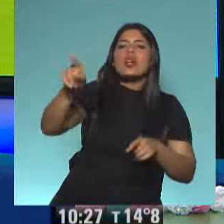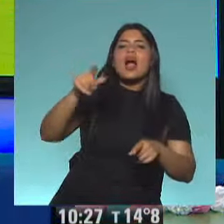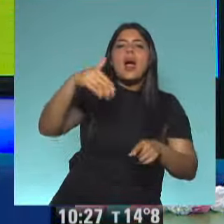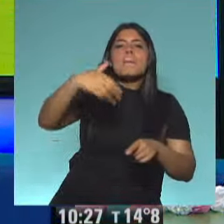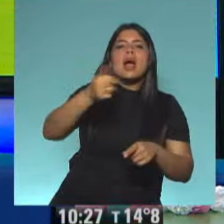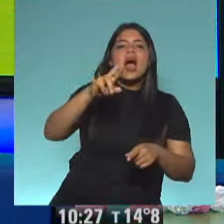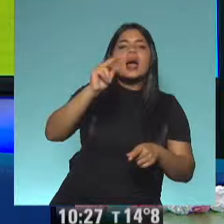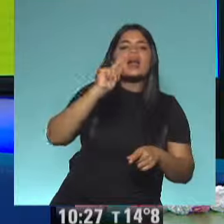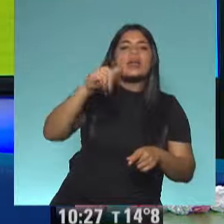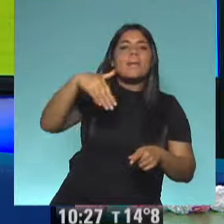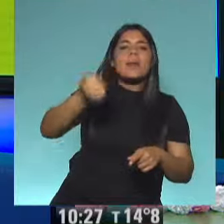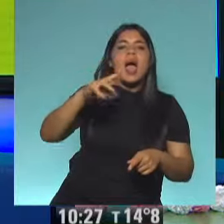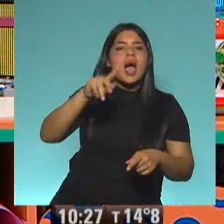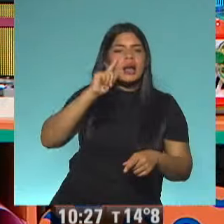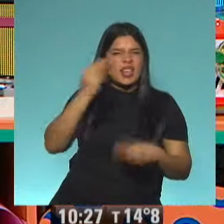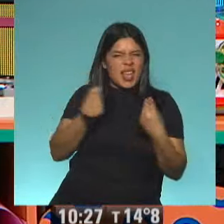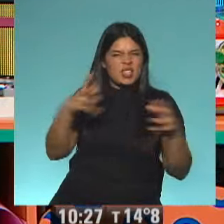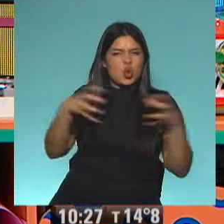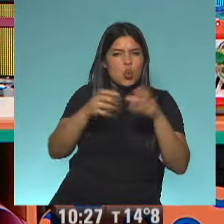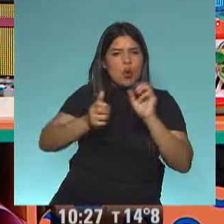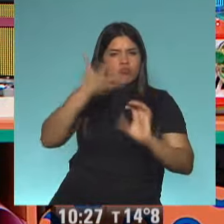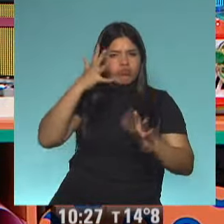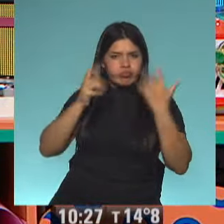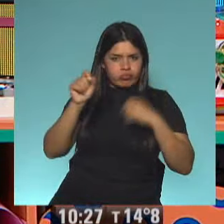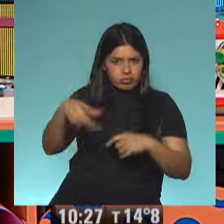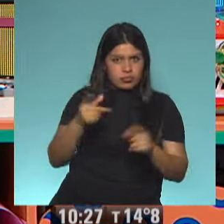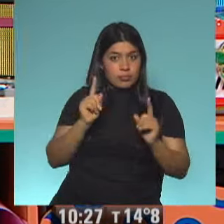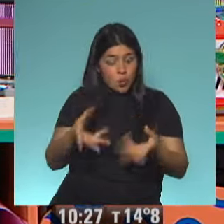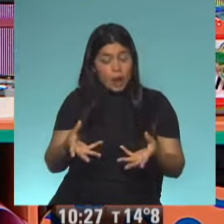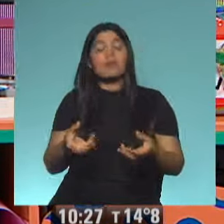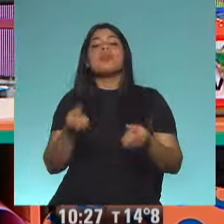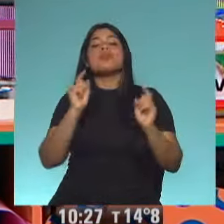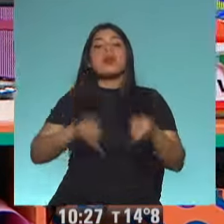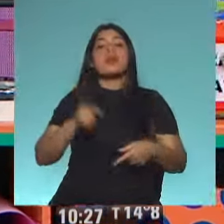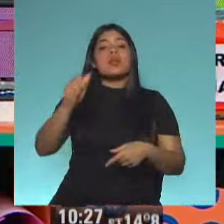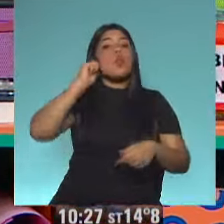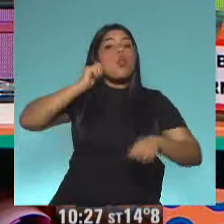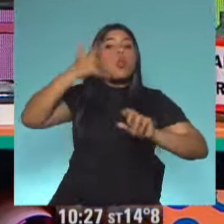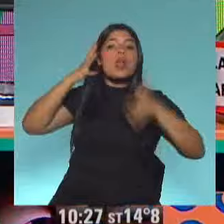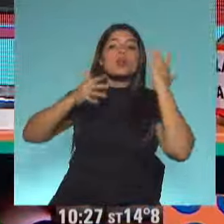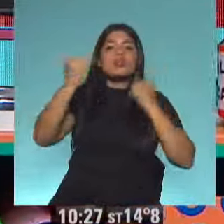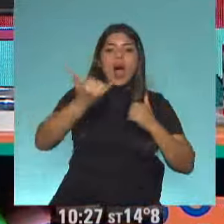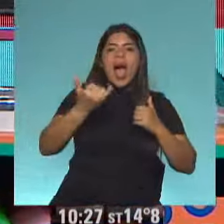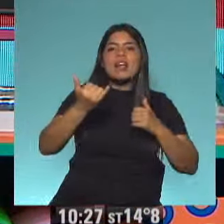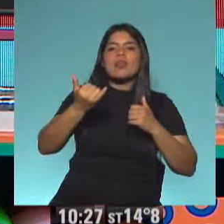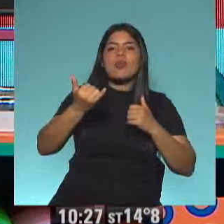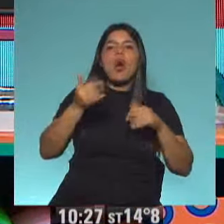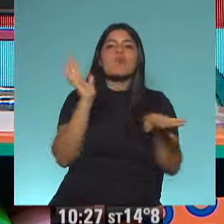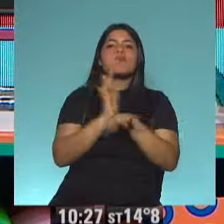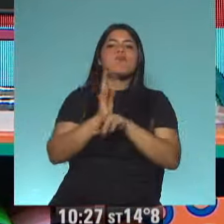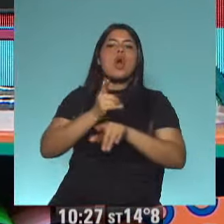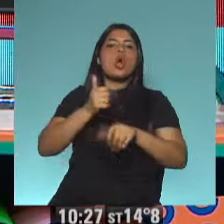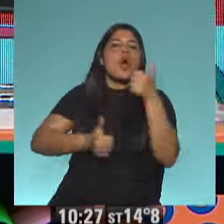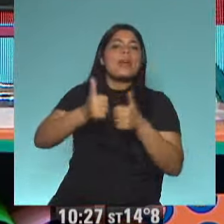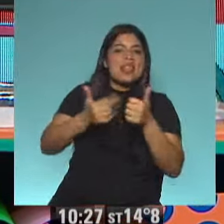Ah, muy bien. En el carnaval de Gualeguaychú se premia la mejor comparsa, ¿sí? Las comparsas se preparan todo el año sus